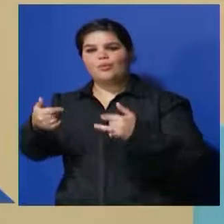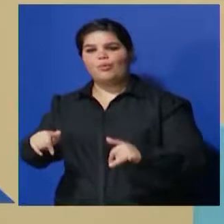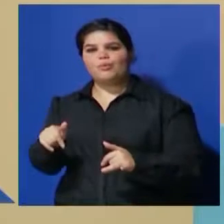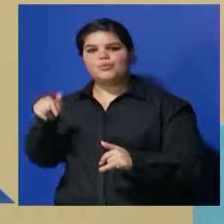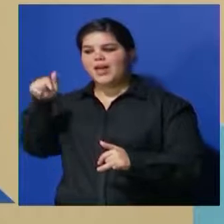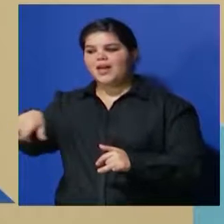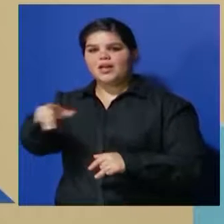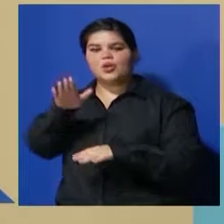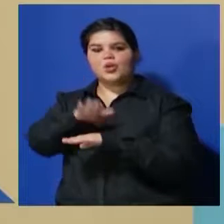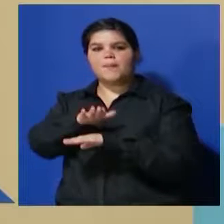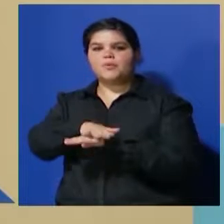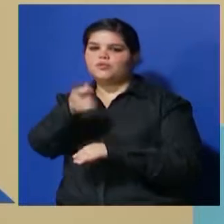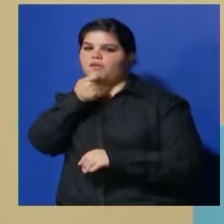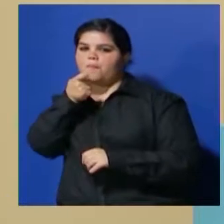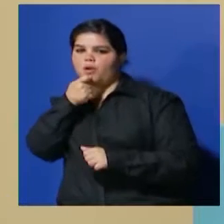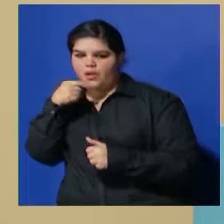haber actuado, por ejemplo,